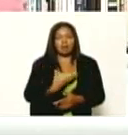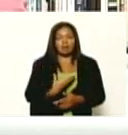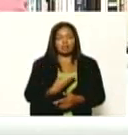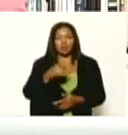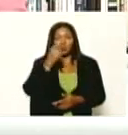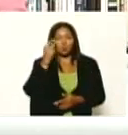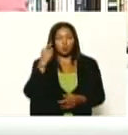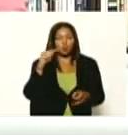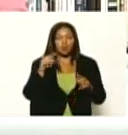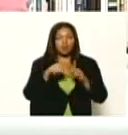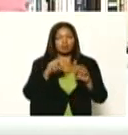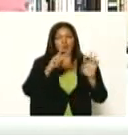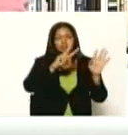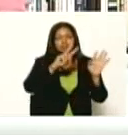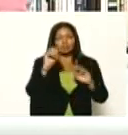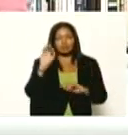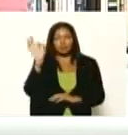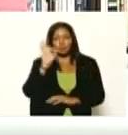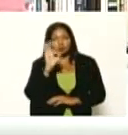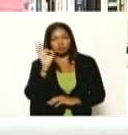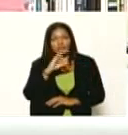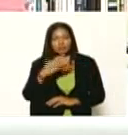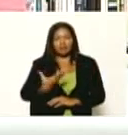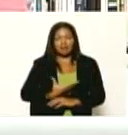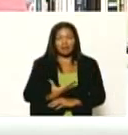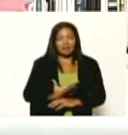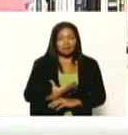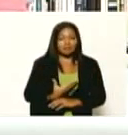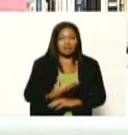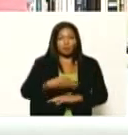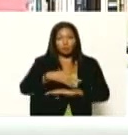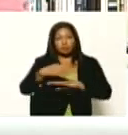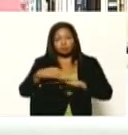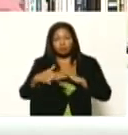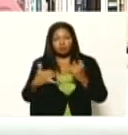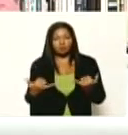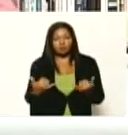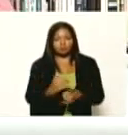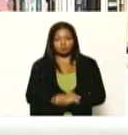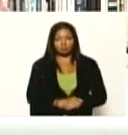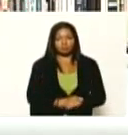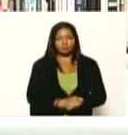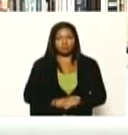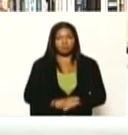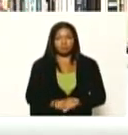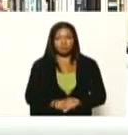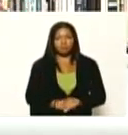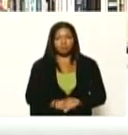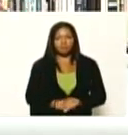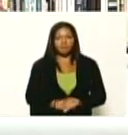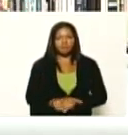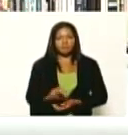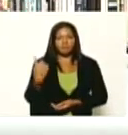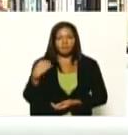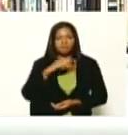alcaldesas en el 70% de las alcaldías que tenemos en el país. Nosotros tenemos